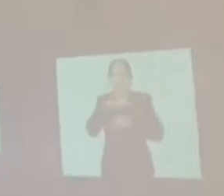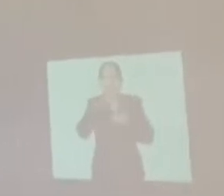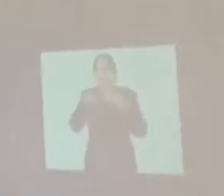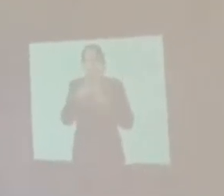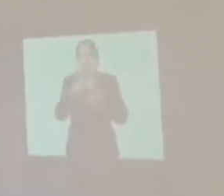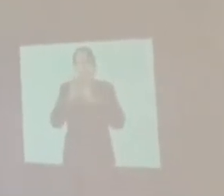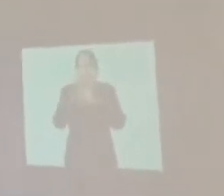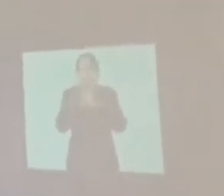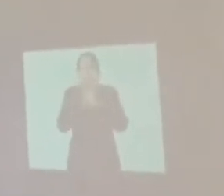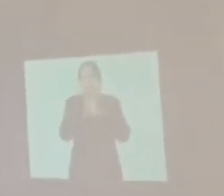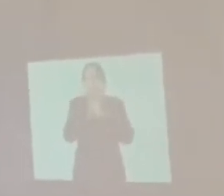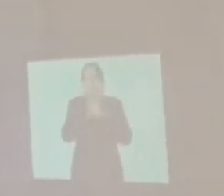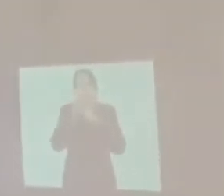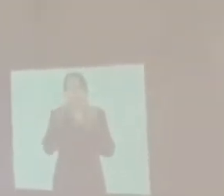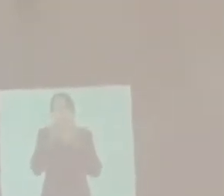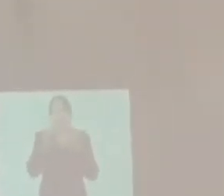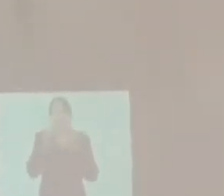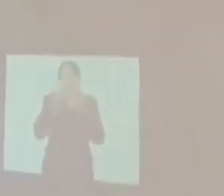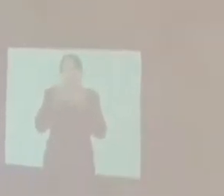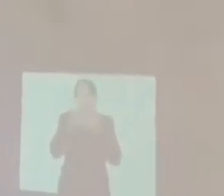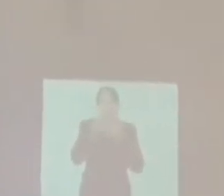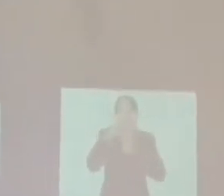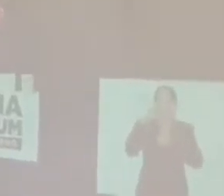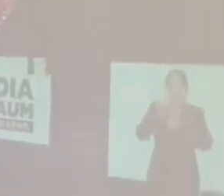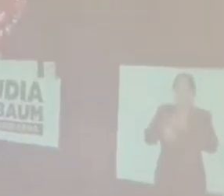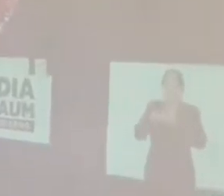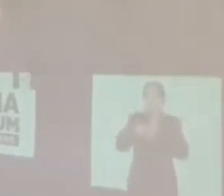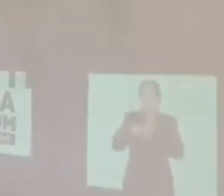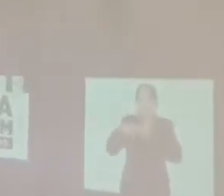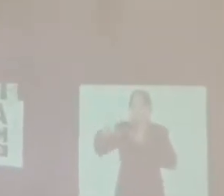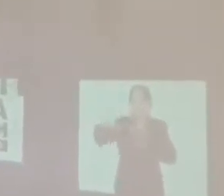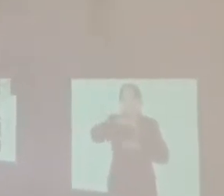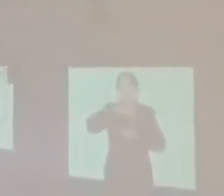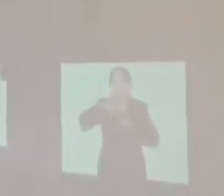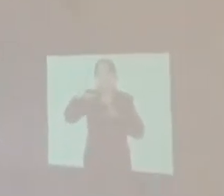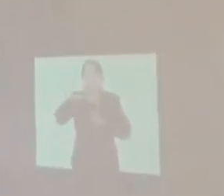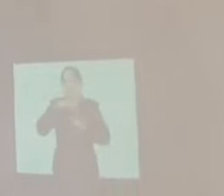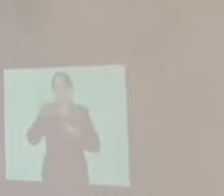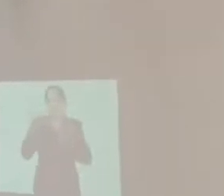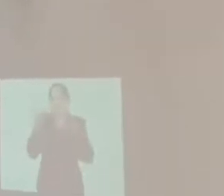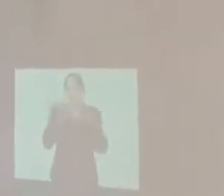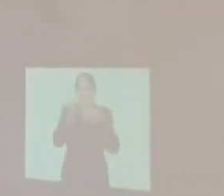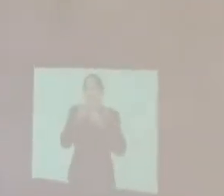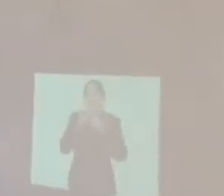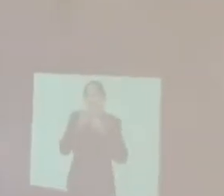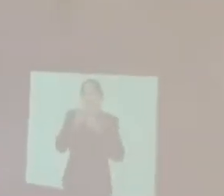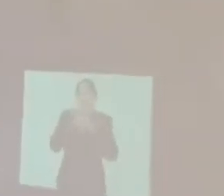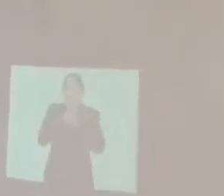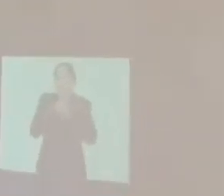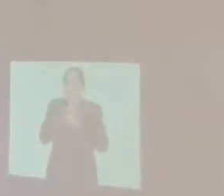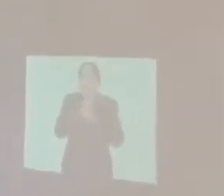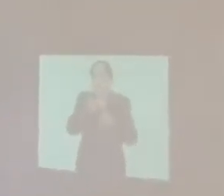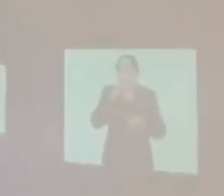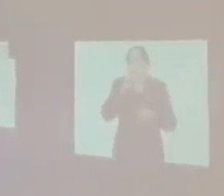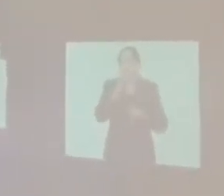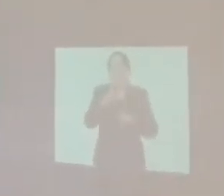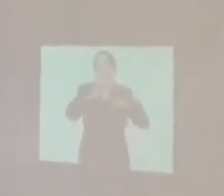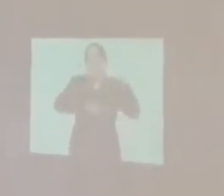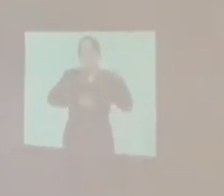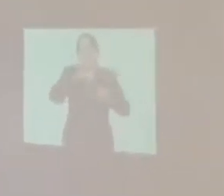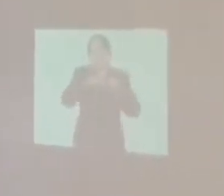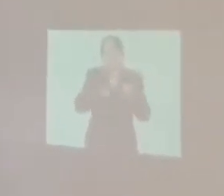Disminuye emisiones al medio ambiente e incluso invita a quien tiene vehículo a dejarlo para usar bicicleta o transporte. Es la mejor